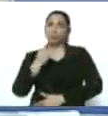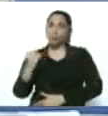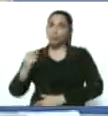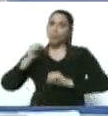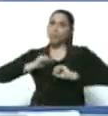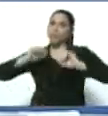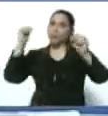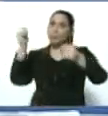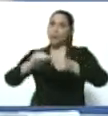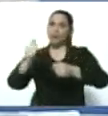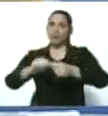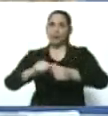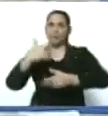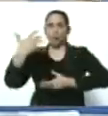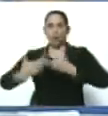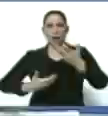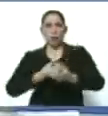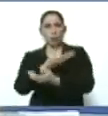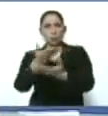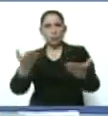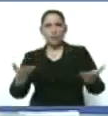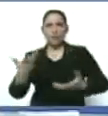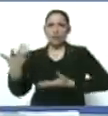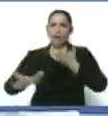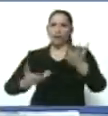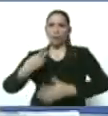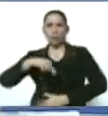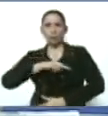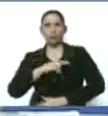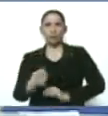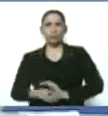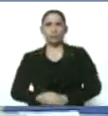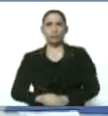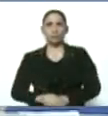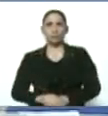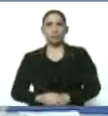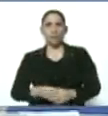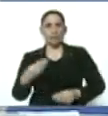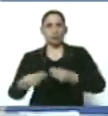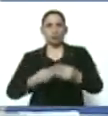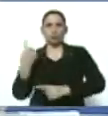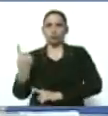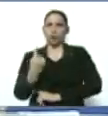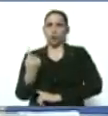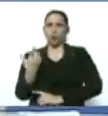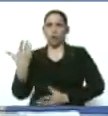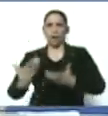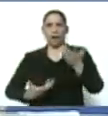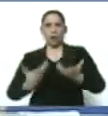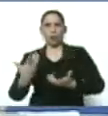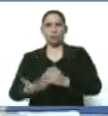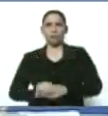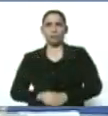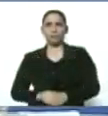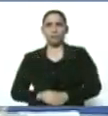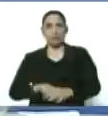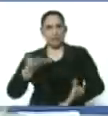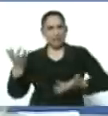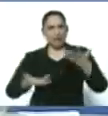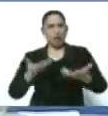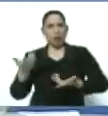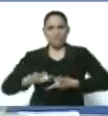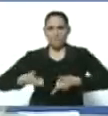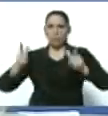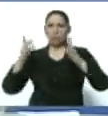Maracaibo. Con el calor de ustedes y el calor de nosotros, hacemos un solo calor. El calor que lo hace posible